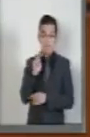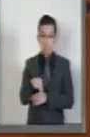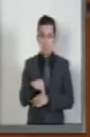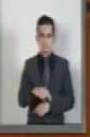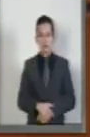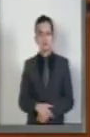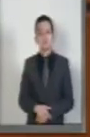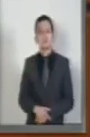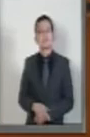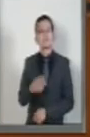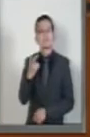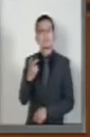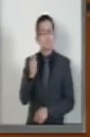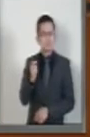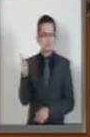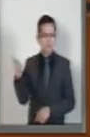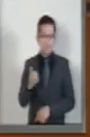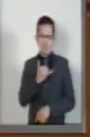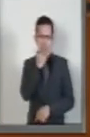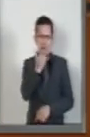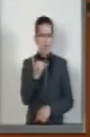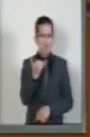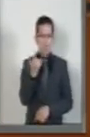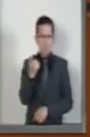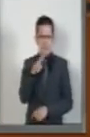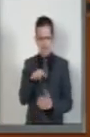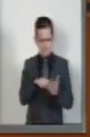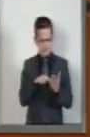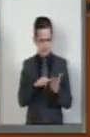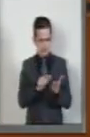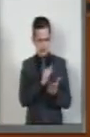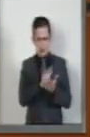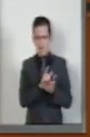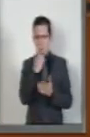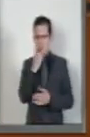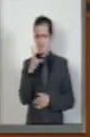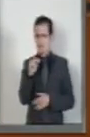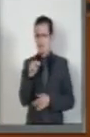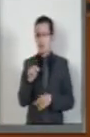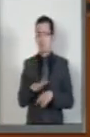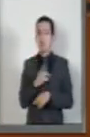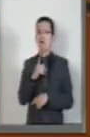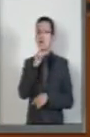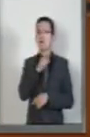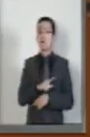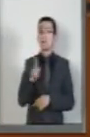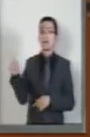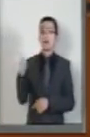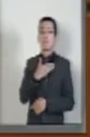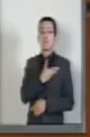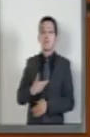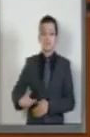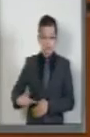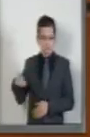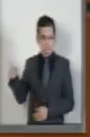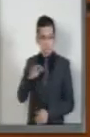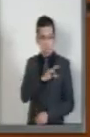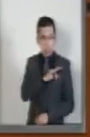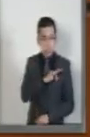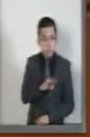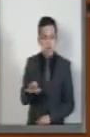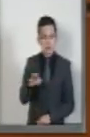una interpretación equivocada de la ley, además de que el presidente de la República no tiene facultades